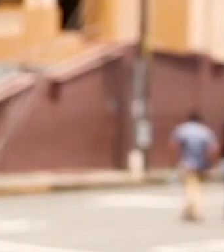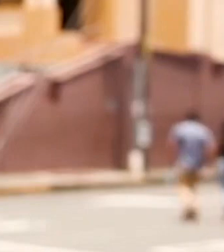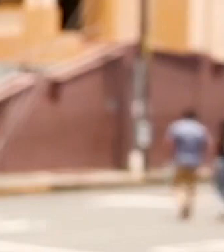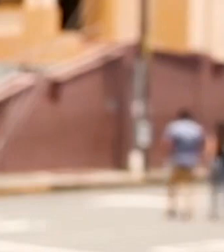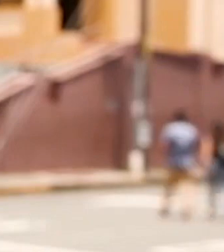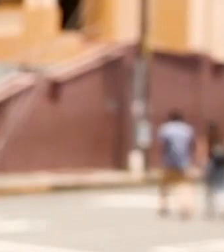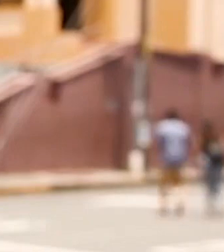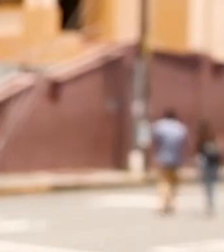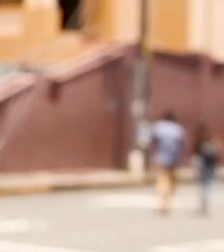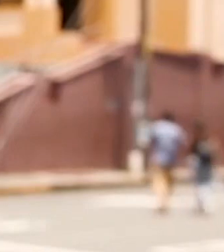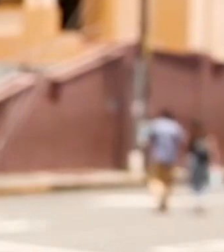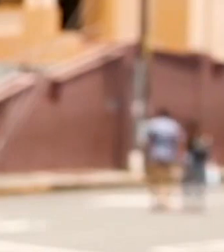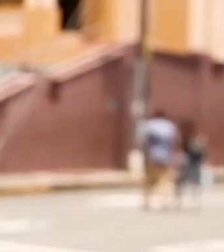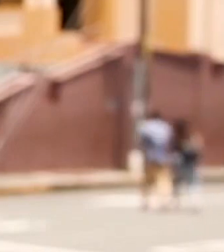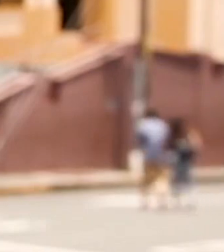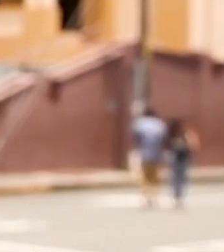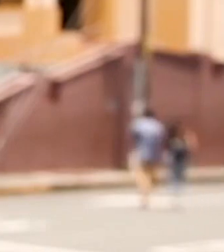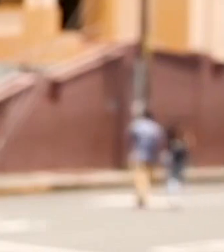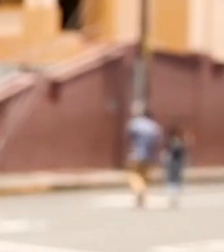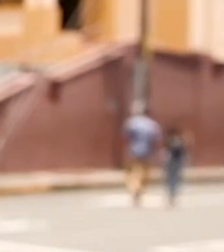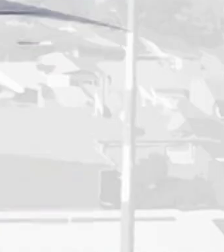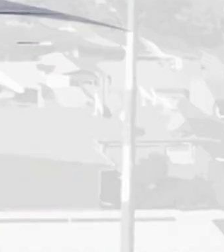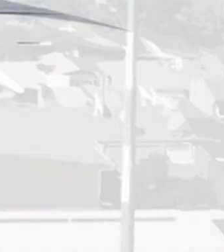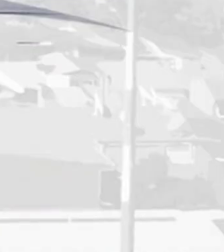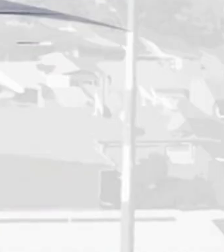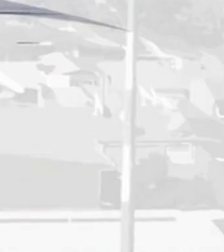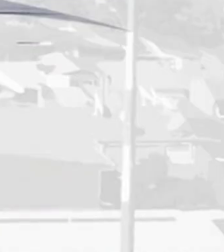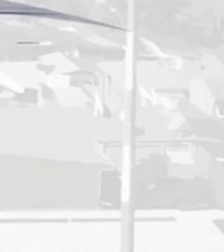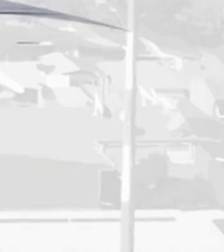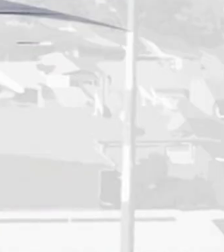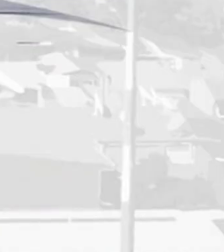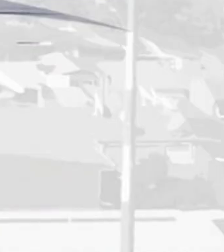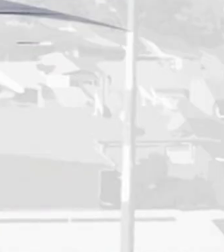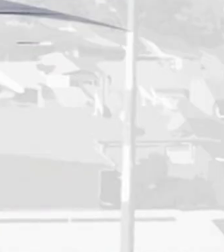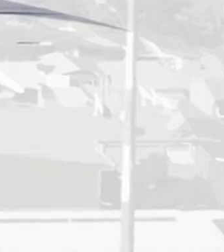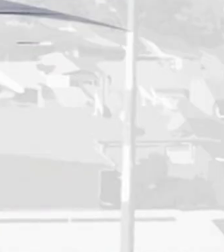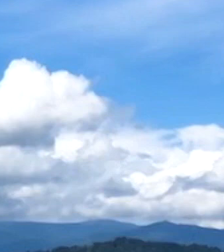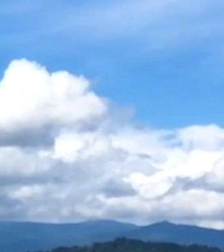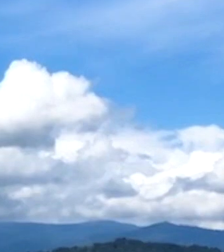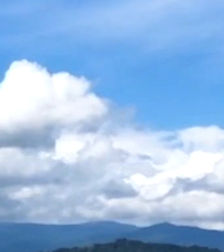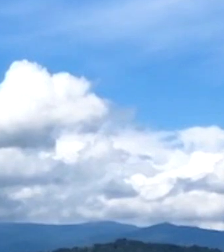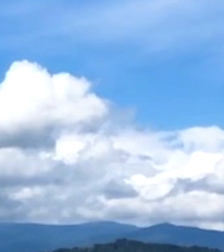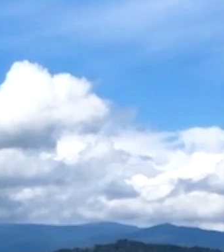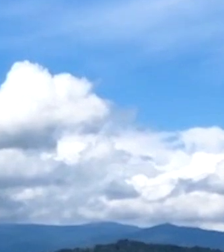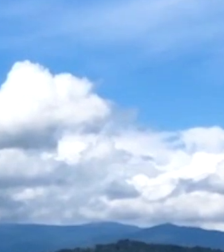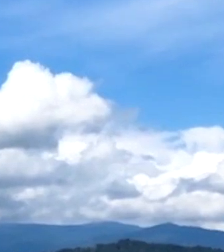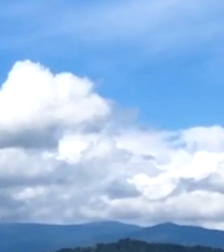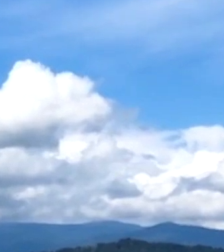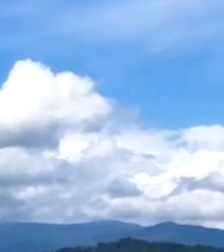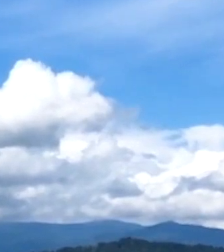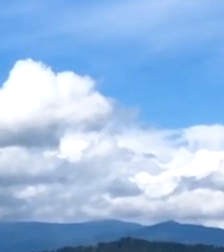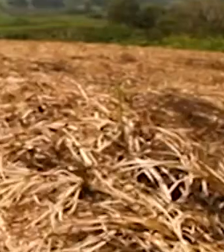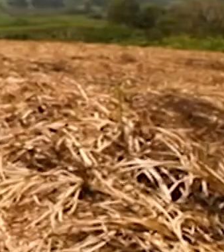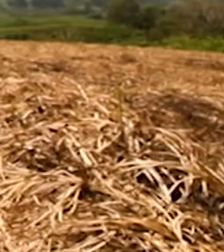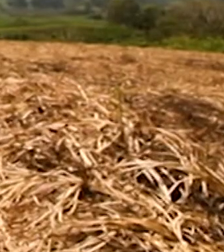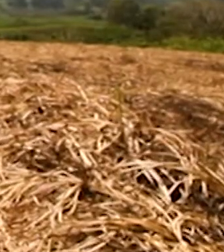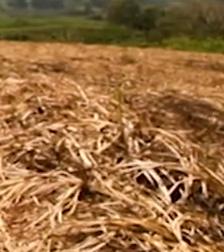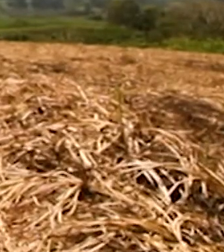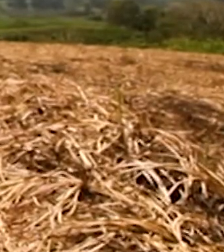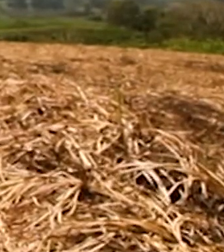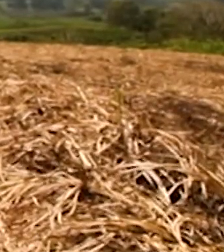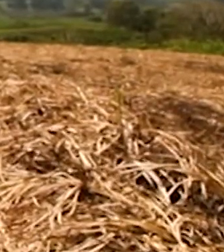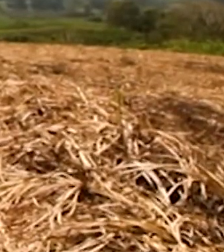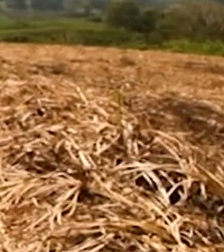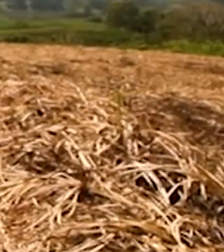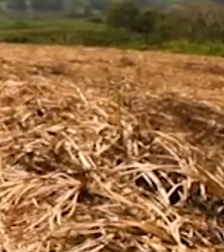a votar a los centros de votación. Donde nace el olvido, un documental sobre cosas que muchos